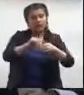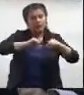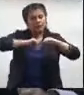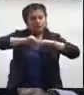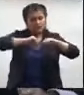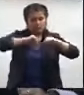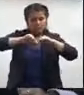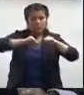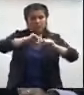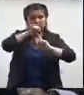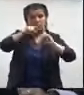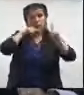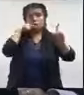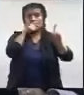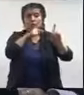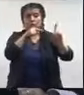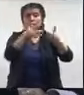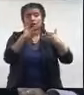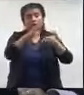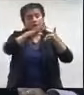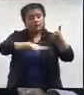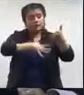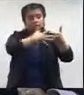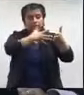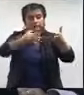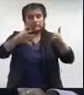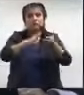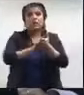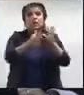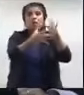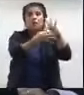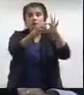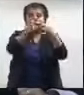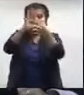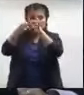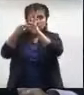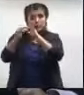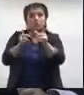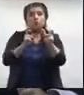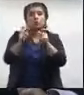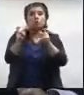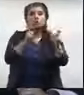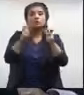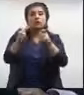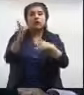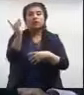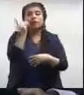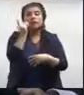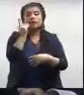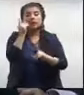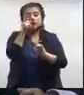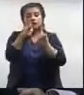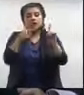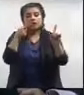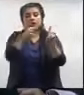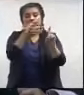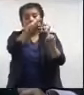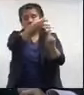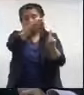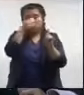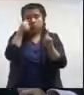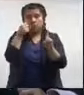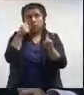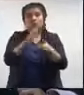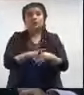acciones relacionadas con la planificación, organización, coordinación y dirección de la captación